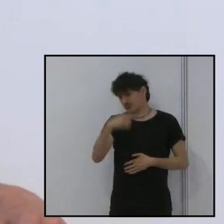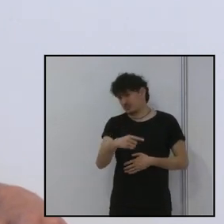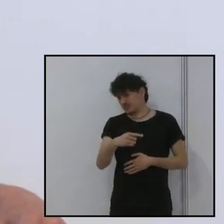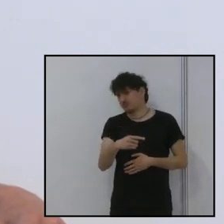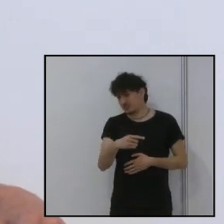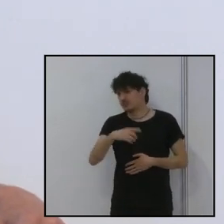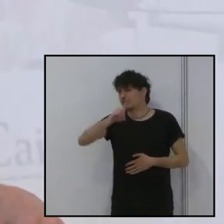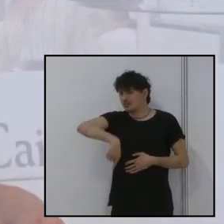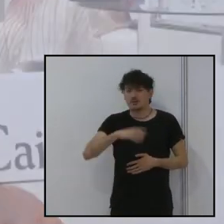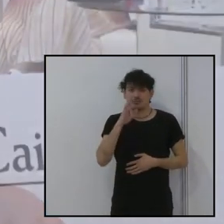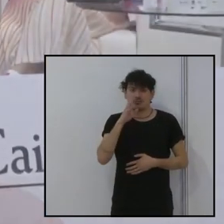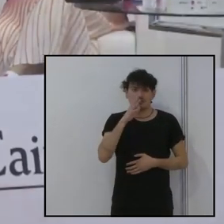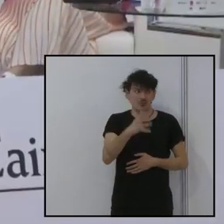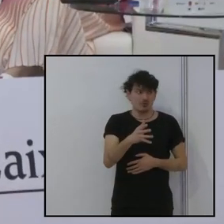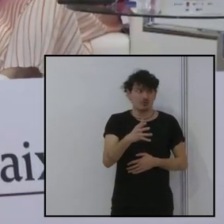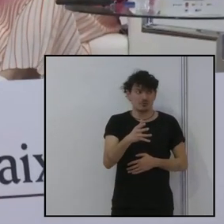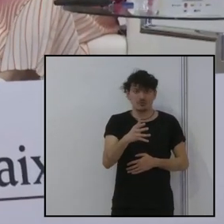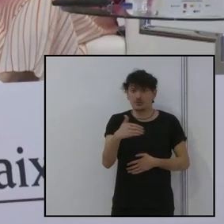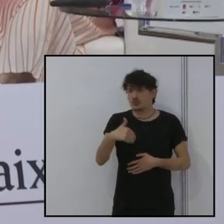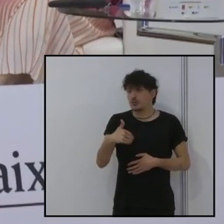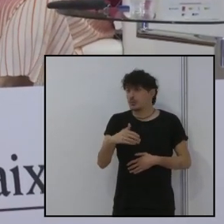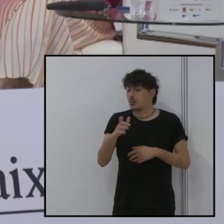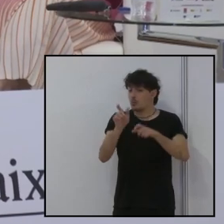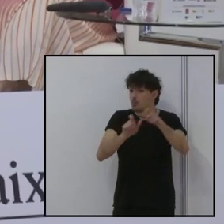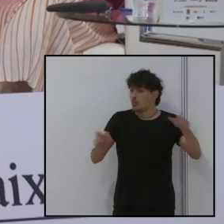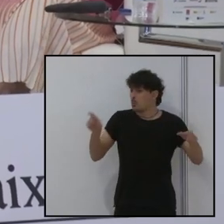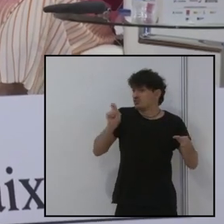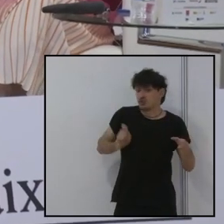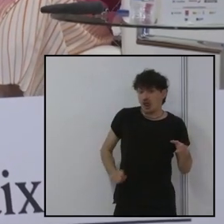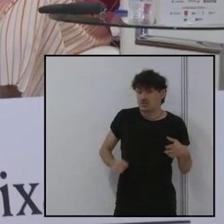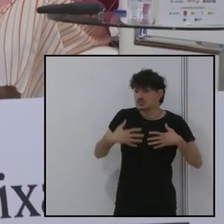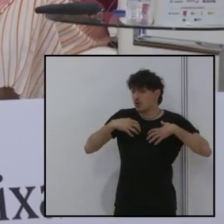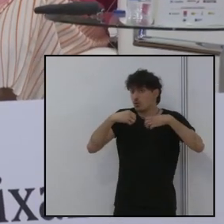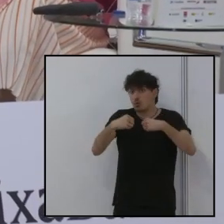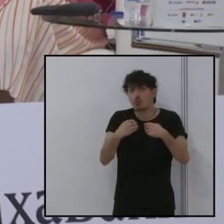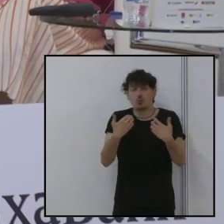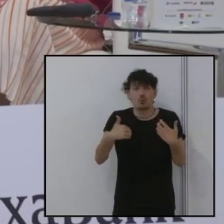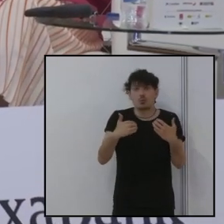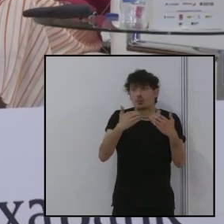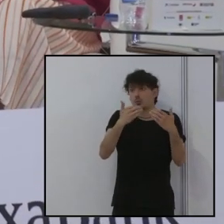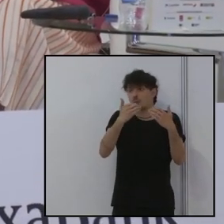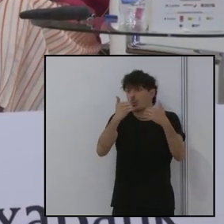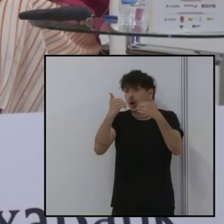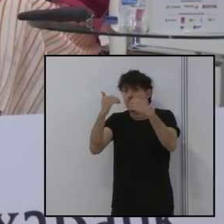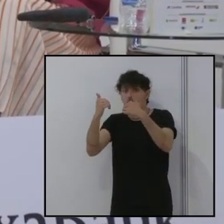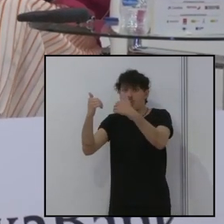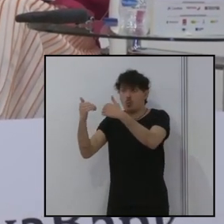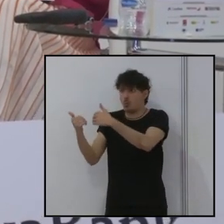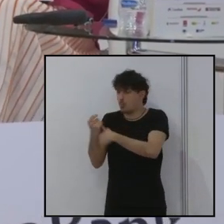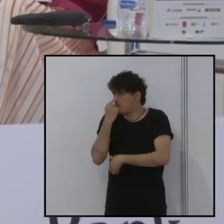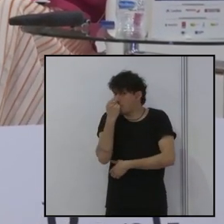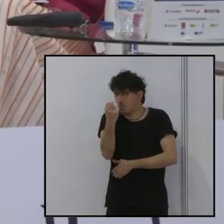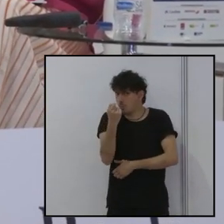se debe a que tenemos una carencia de profesionales de la salud tremenda. Somos del país de la UE, creo, con menos profesionales